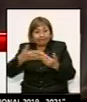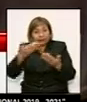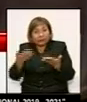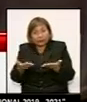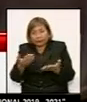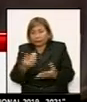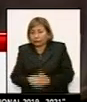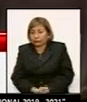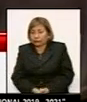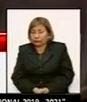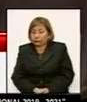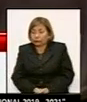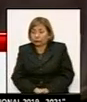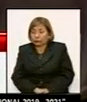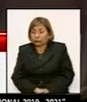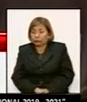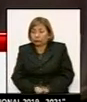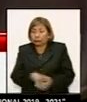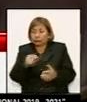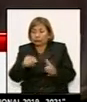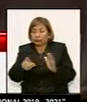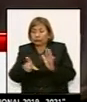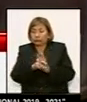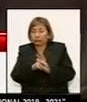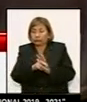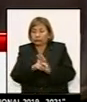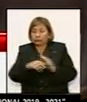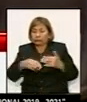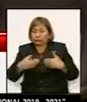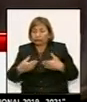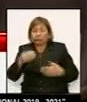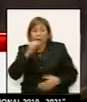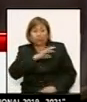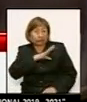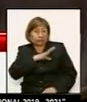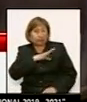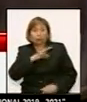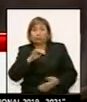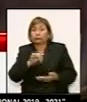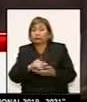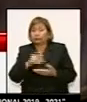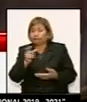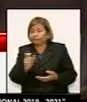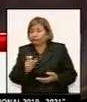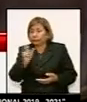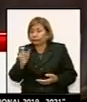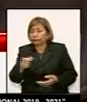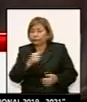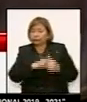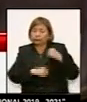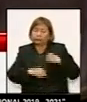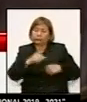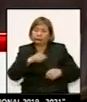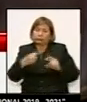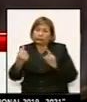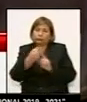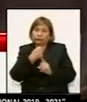viabilidad correspondiente para que entre en vigencia esta ley y se aplique pues a favor de los que efectivamente sufren de violencia